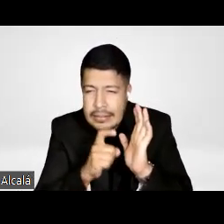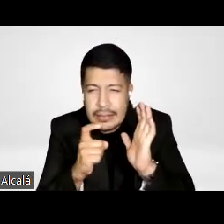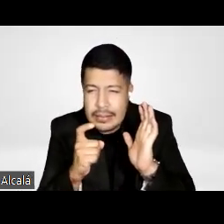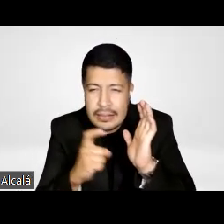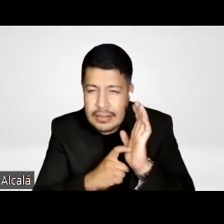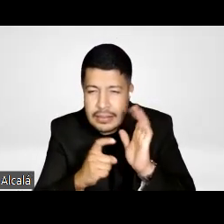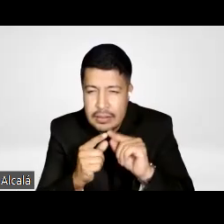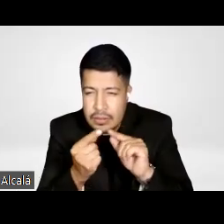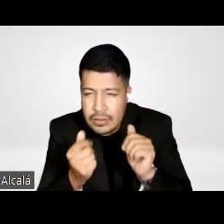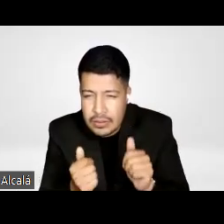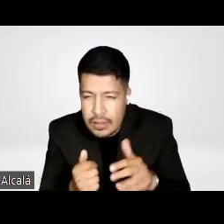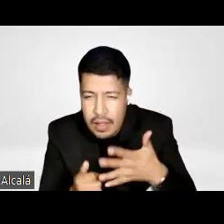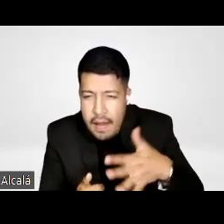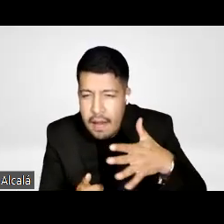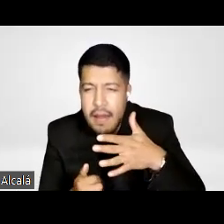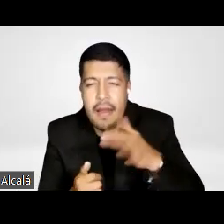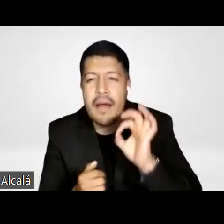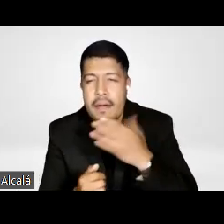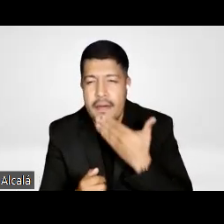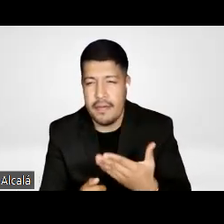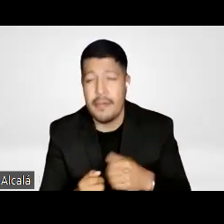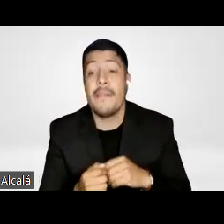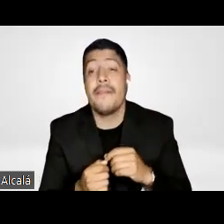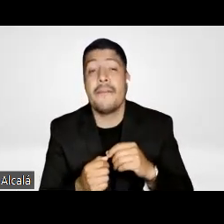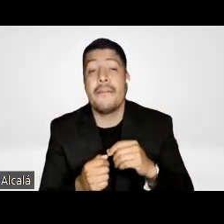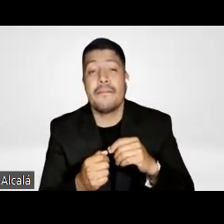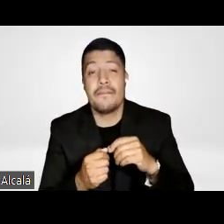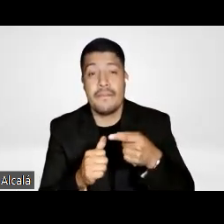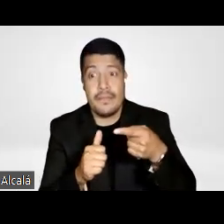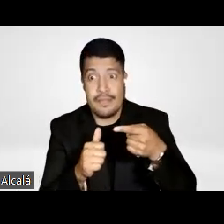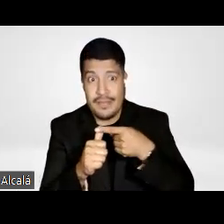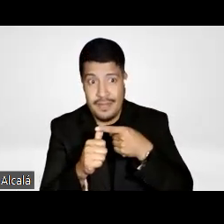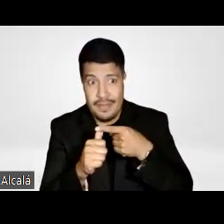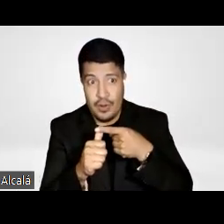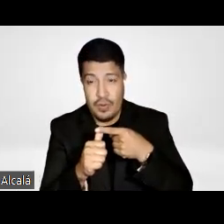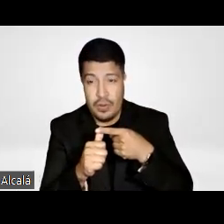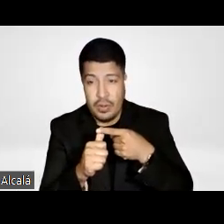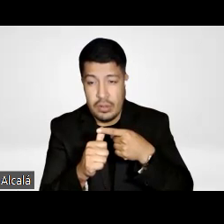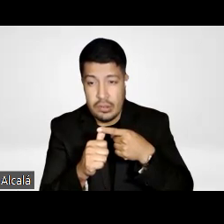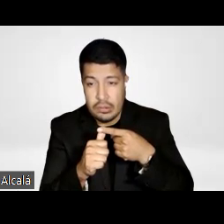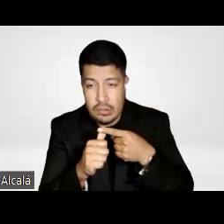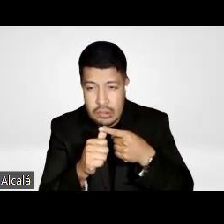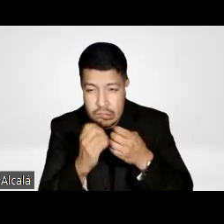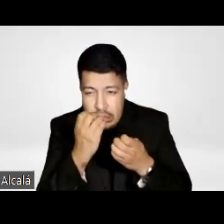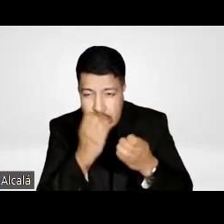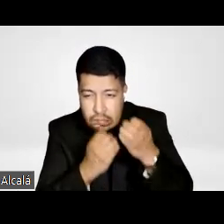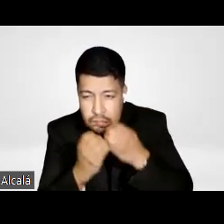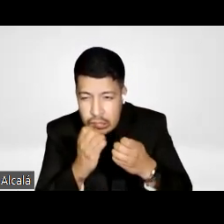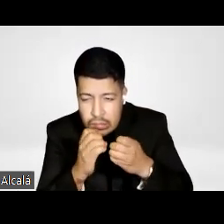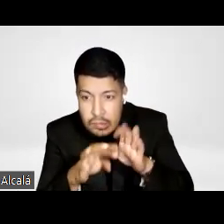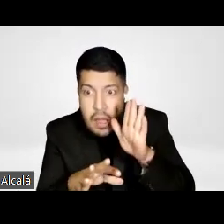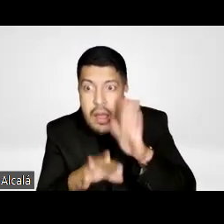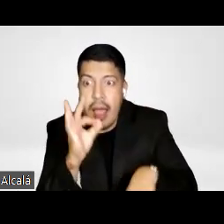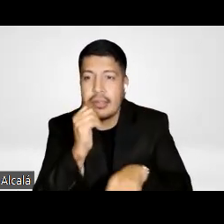Ya. Bueno, primero que nada, ¿qué llamamos diagnóstico temprano en neurodesarrollo? ¿Qué es un diagnóstico temprano